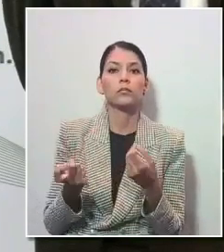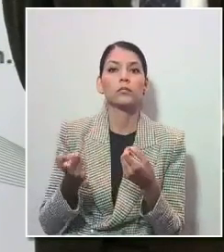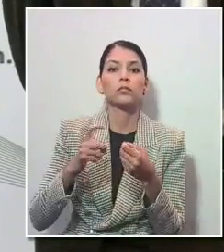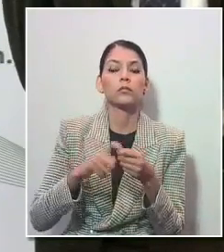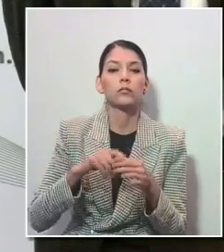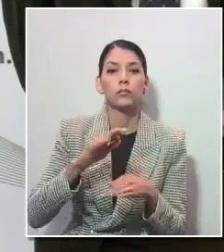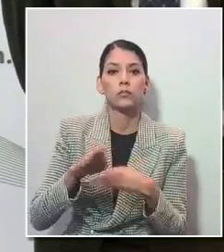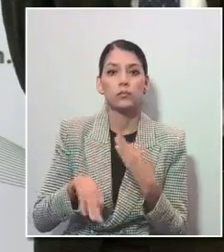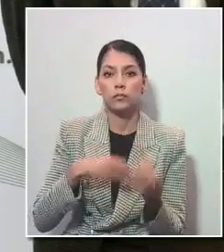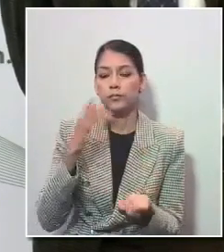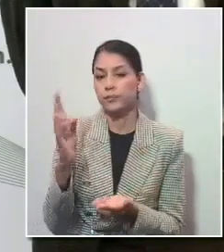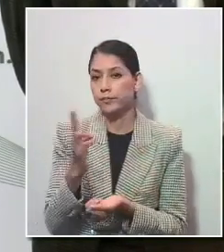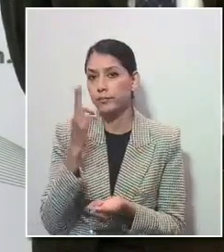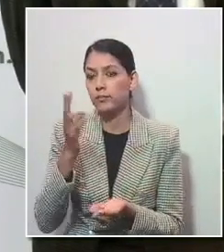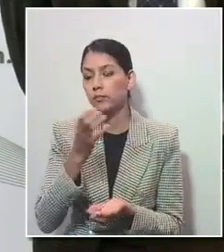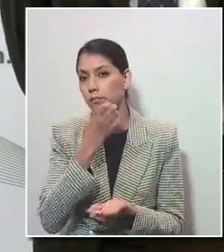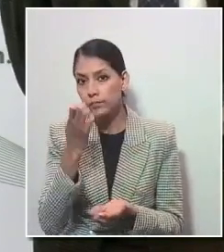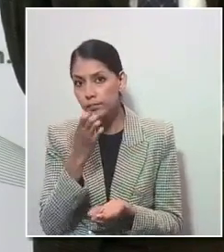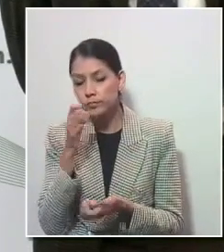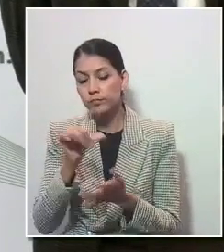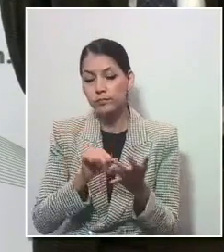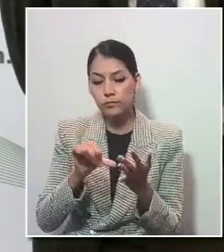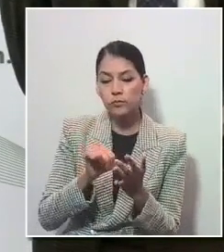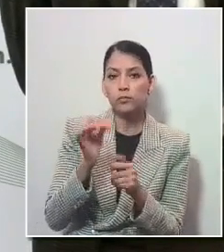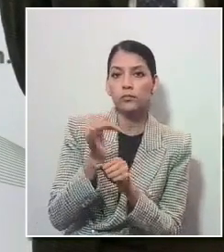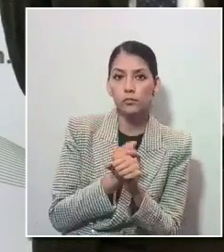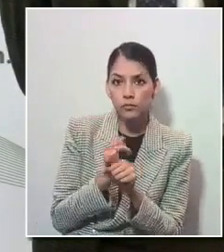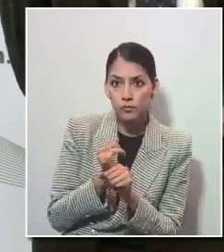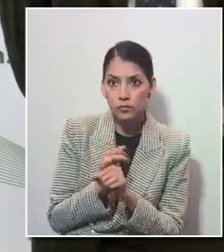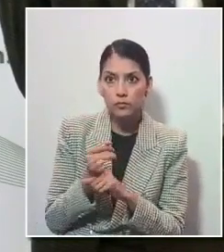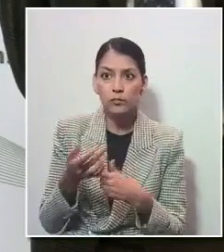integrantes de todas las facultades, escuelas, centros de investigación,